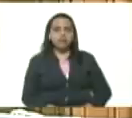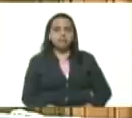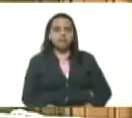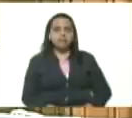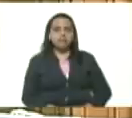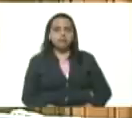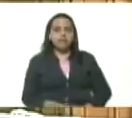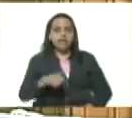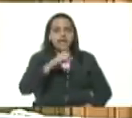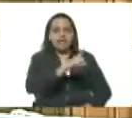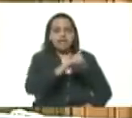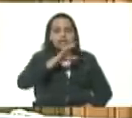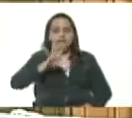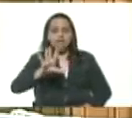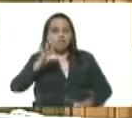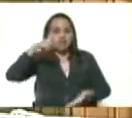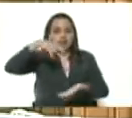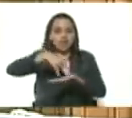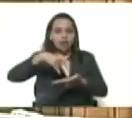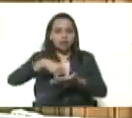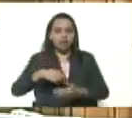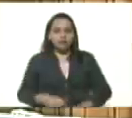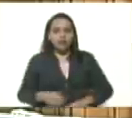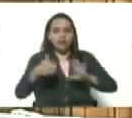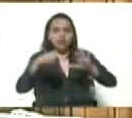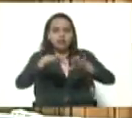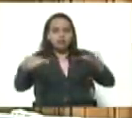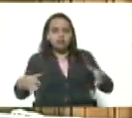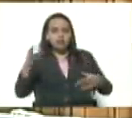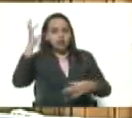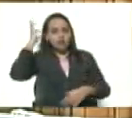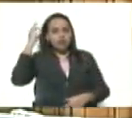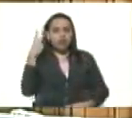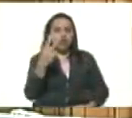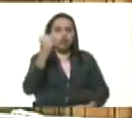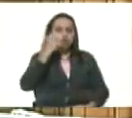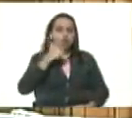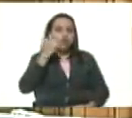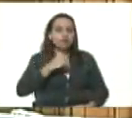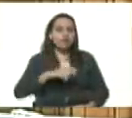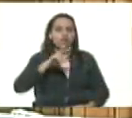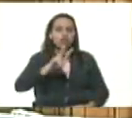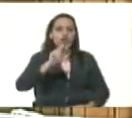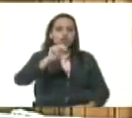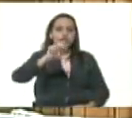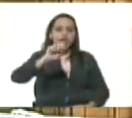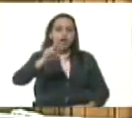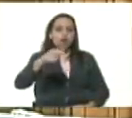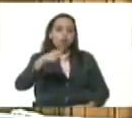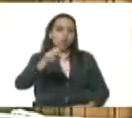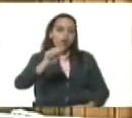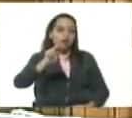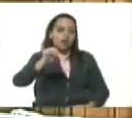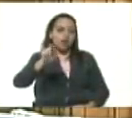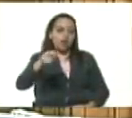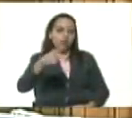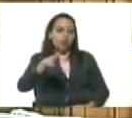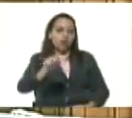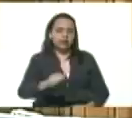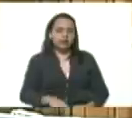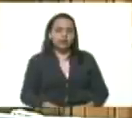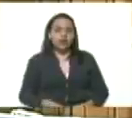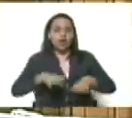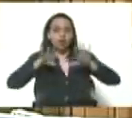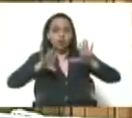15 casos del estado Carabobo, 6 de Puerto Cabello, 2 de Valencia, 2 de Naguanagua, y así por el estilo. 9 casos de